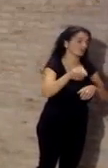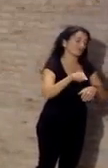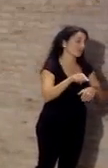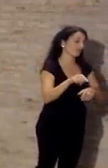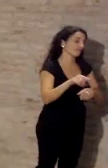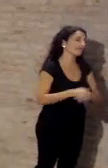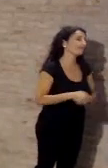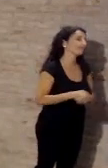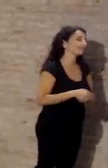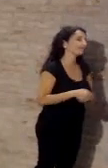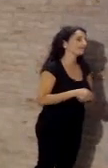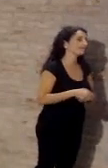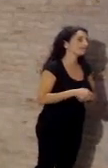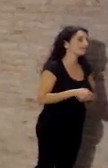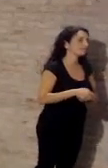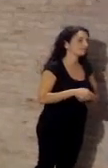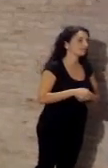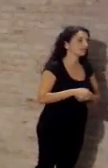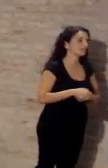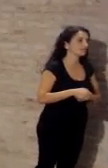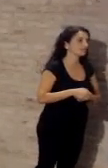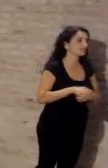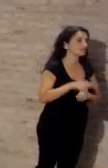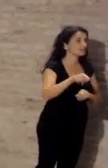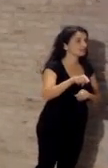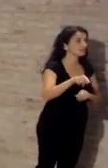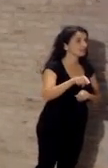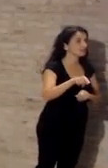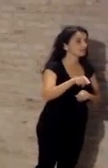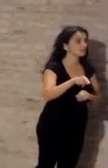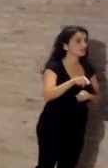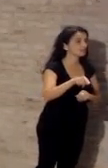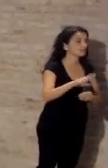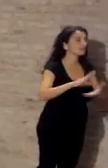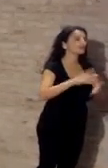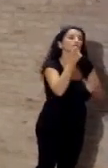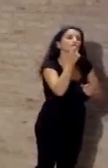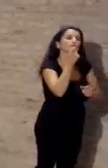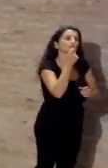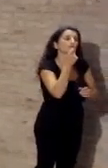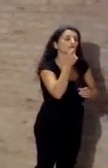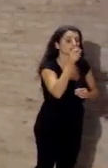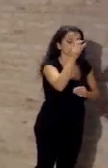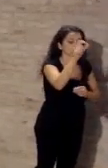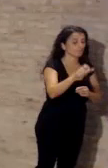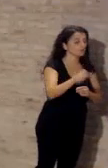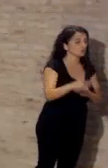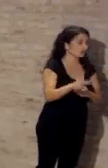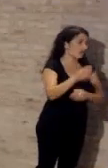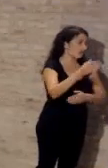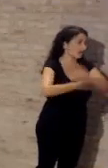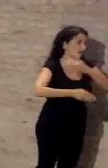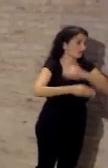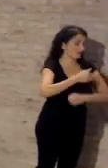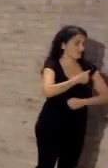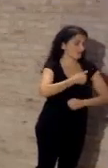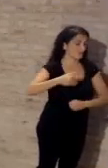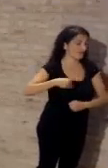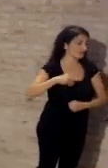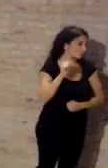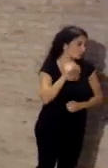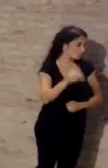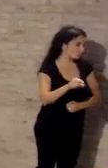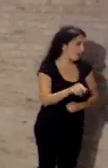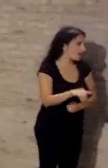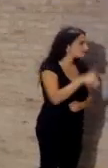estos Lamentablemente donde eh la madre la a la madre la llaman de del instituto donde